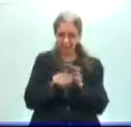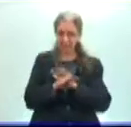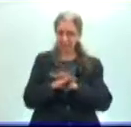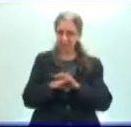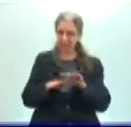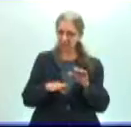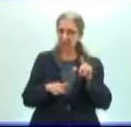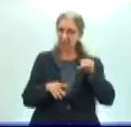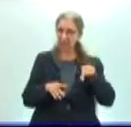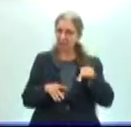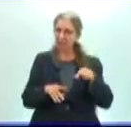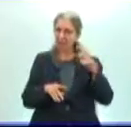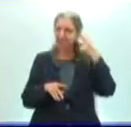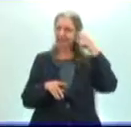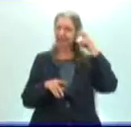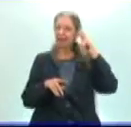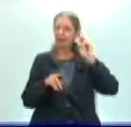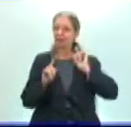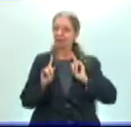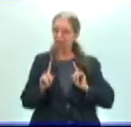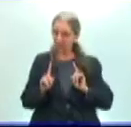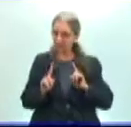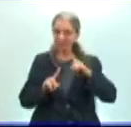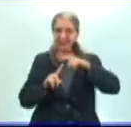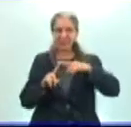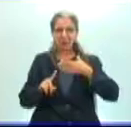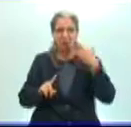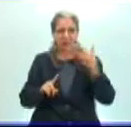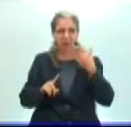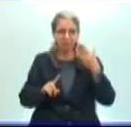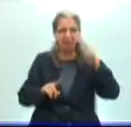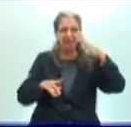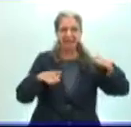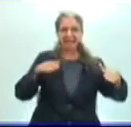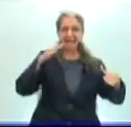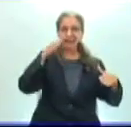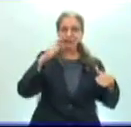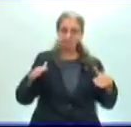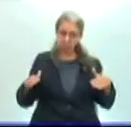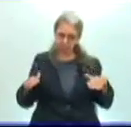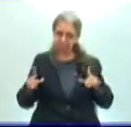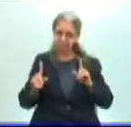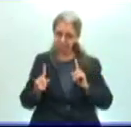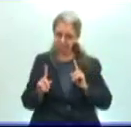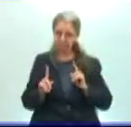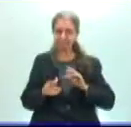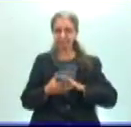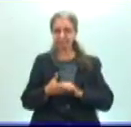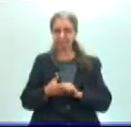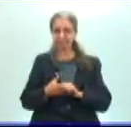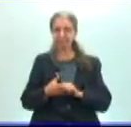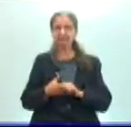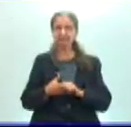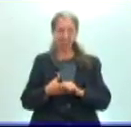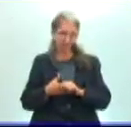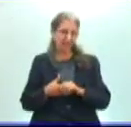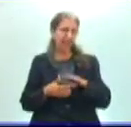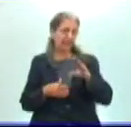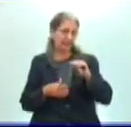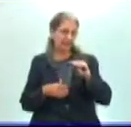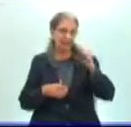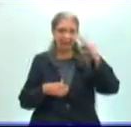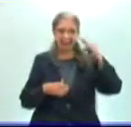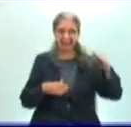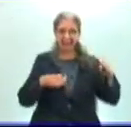Recuerda que estamos hablando del teorema de los catetos. Y si hablamos de catetos, es en